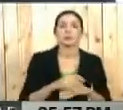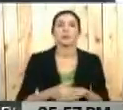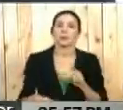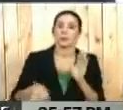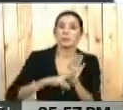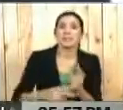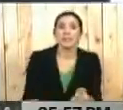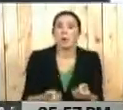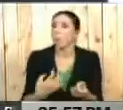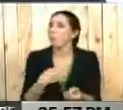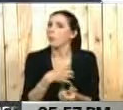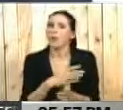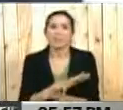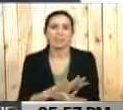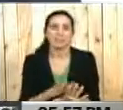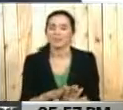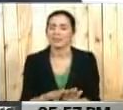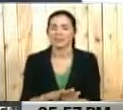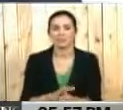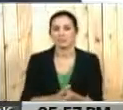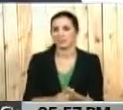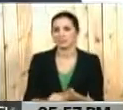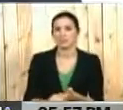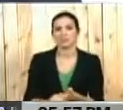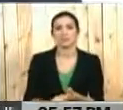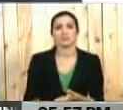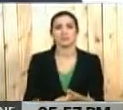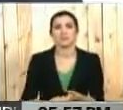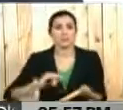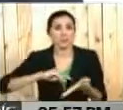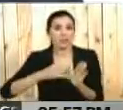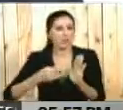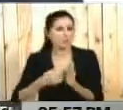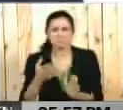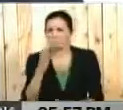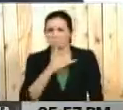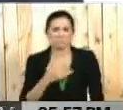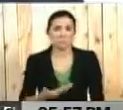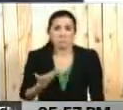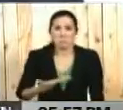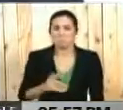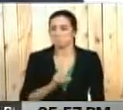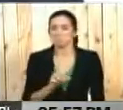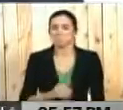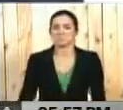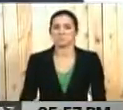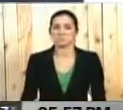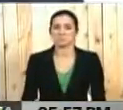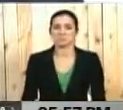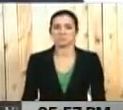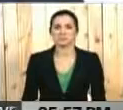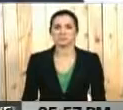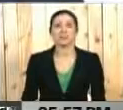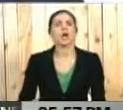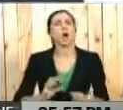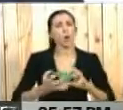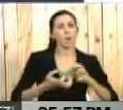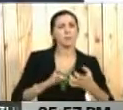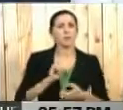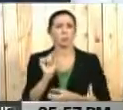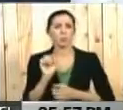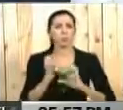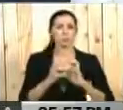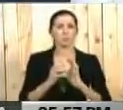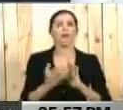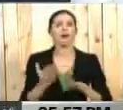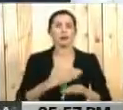de ninguna manera tiene eso mayor significación. Yo sé que a veces es complicado, ¿no?, adelantarse,